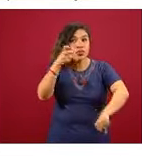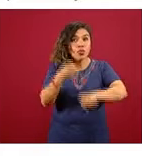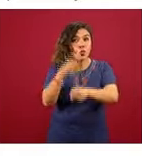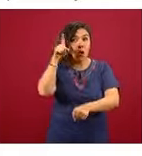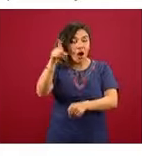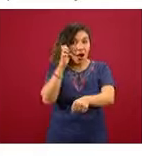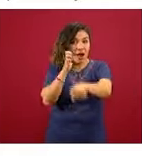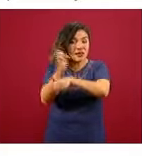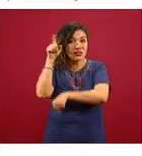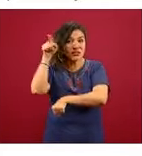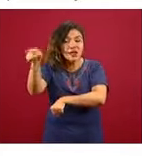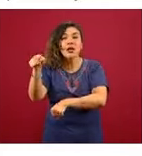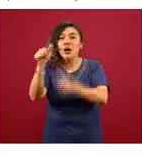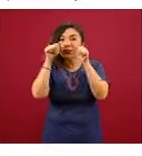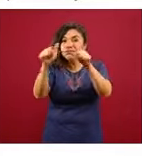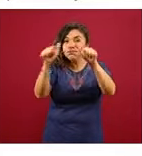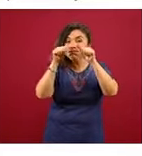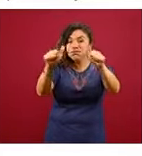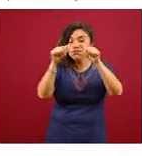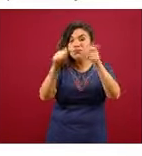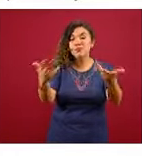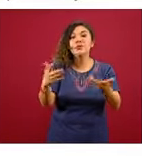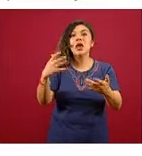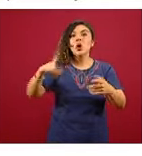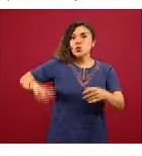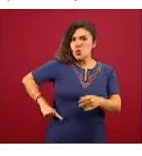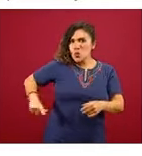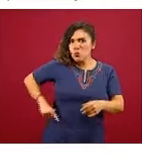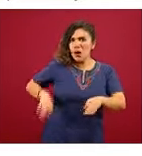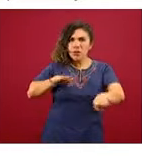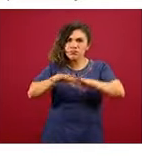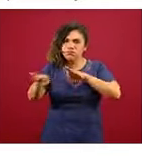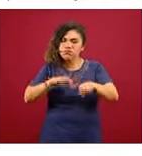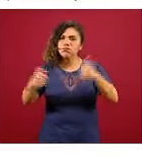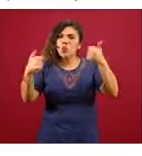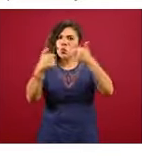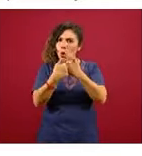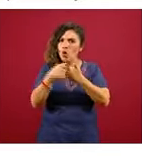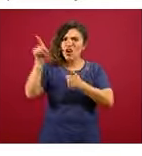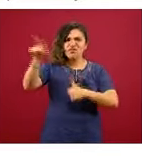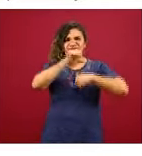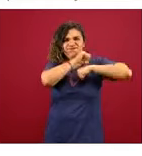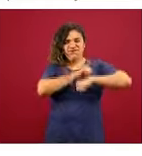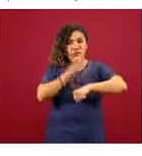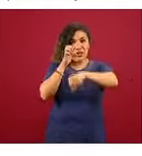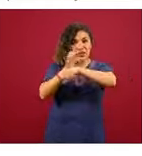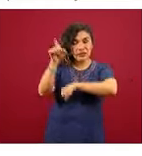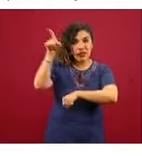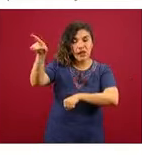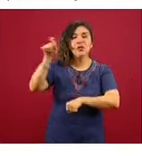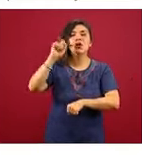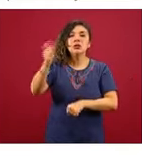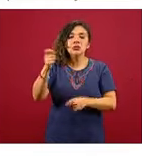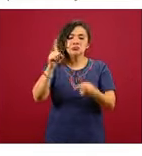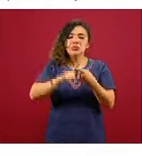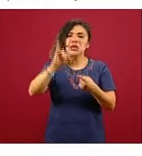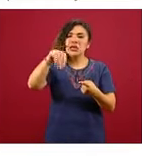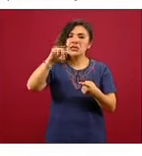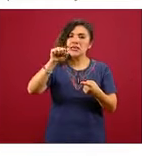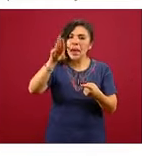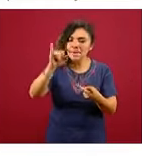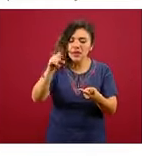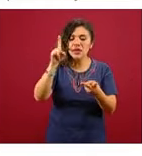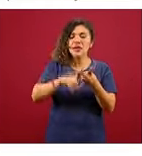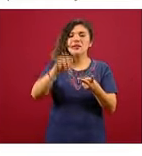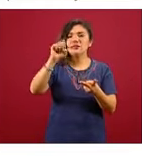con este estado, las dependencias federales de la mano de las autoridades estatales, estamos hablando tanto del INSABI como